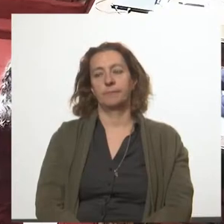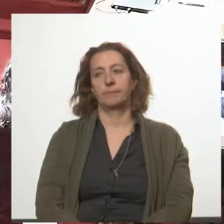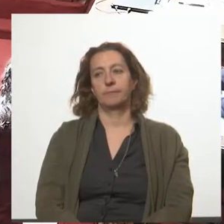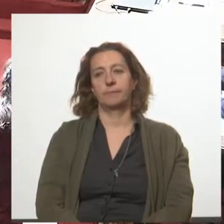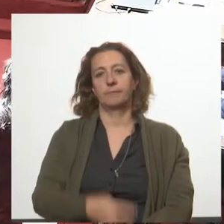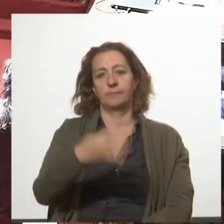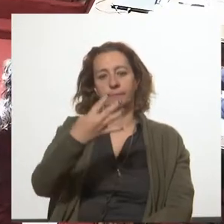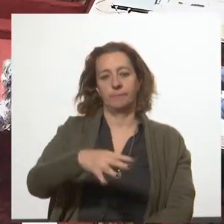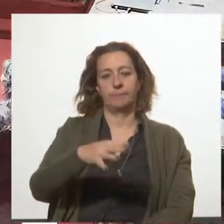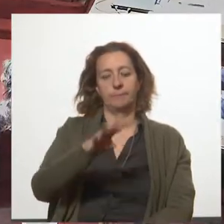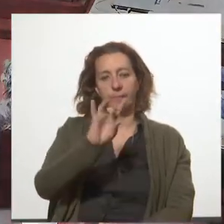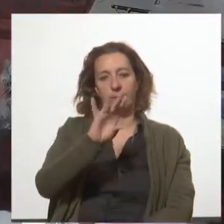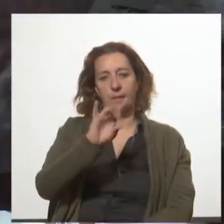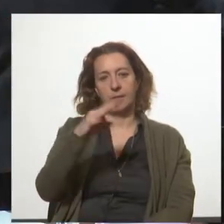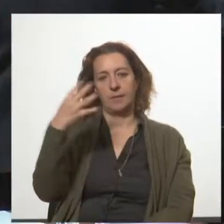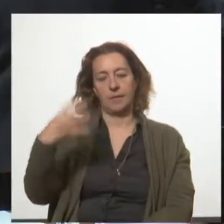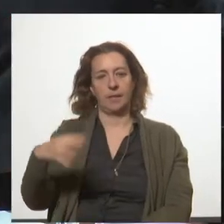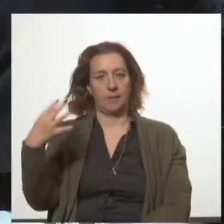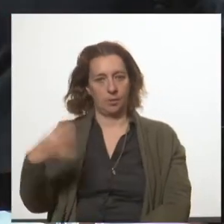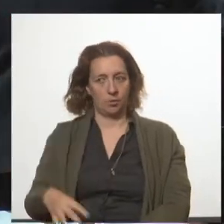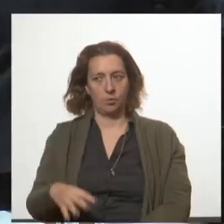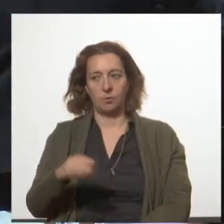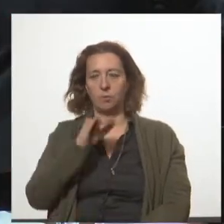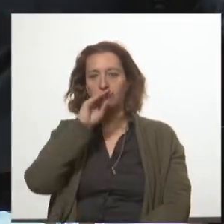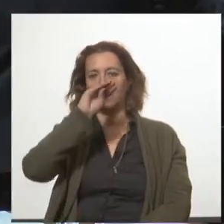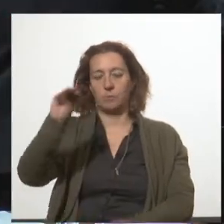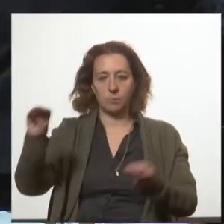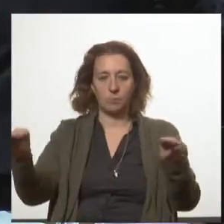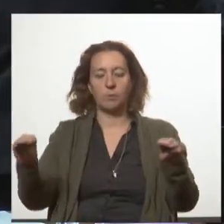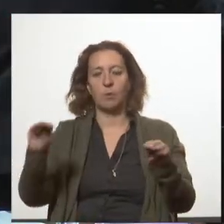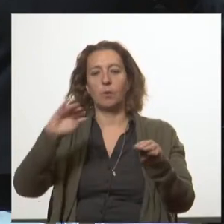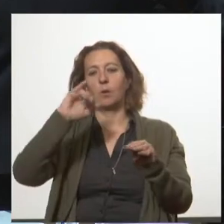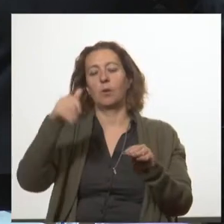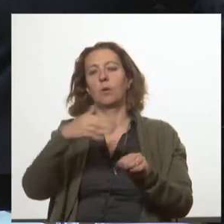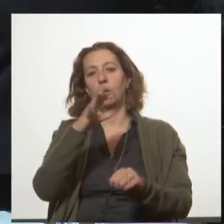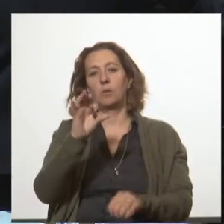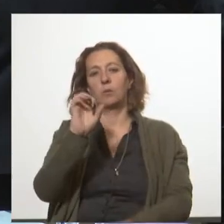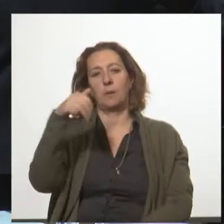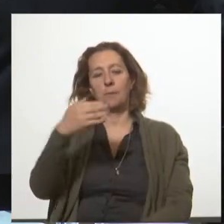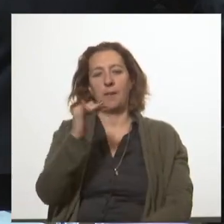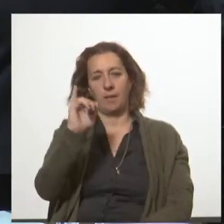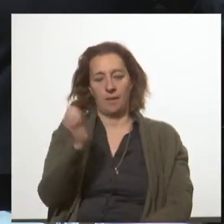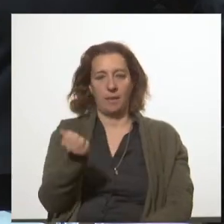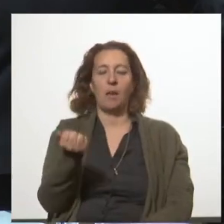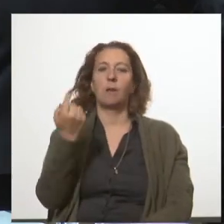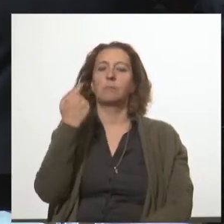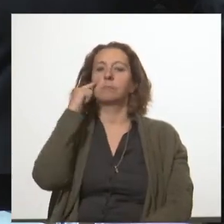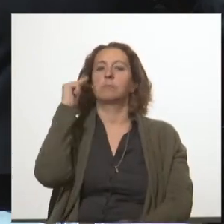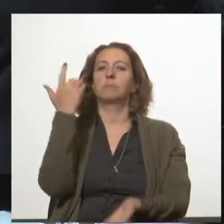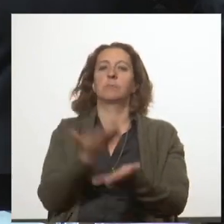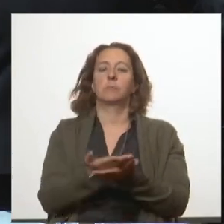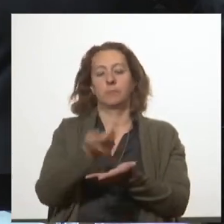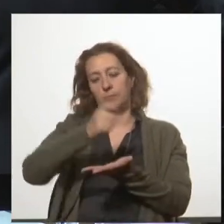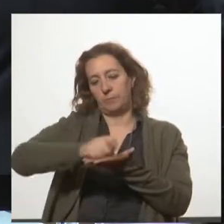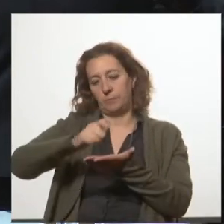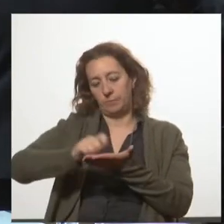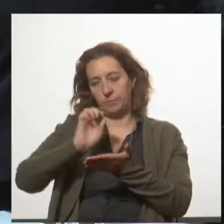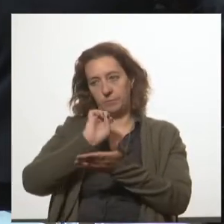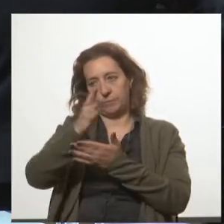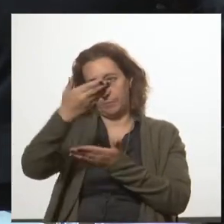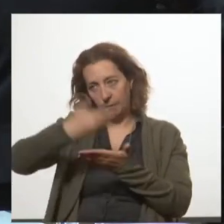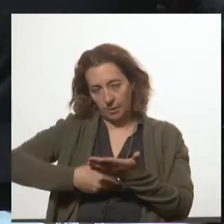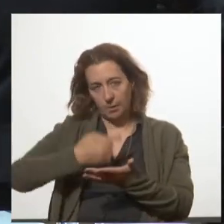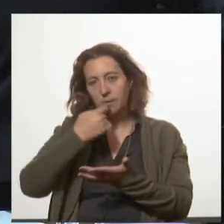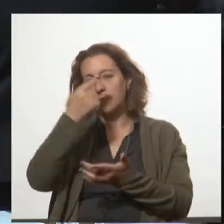14 en 15 afirmativo se comunica el cuerpo que el señor josé carlos mahía presentado nota de desistimiento informando que por esta vez no